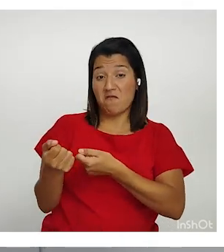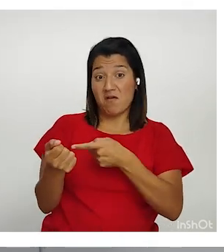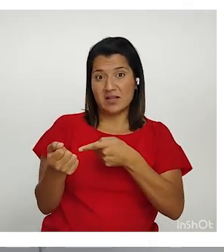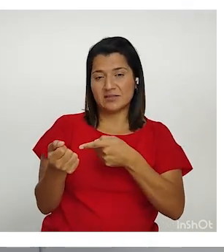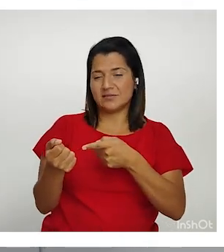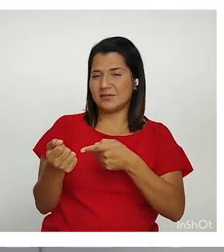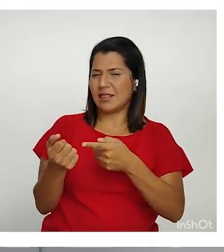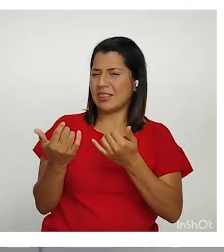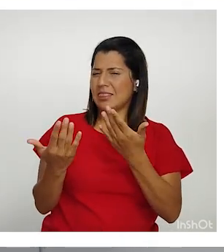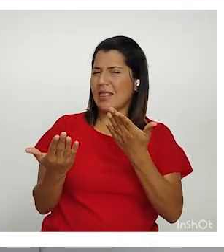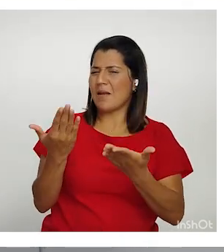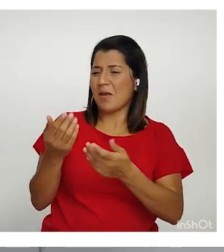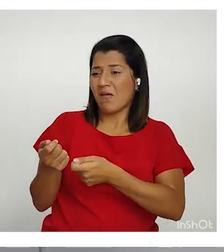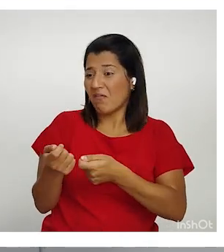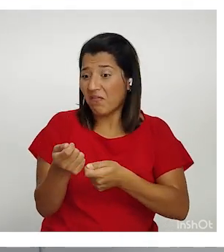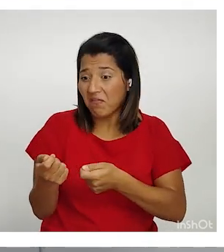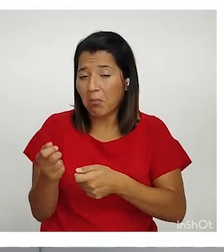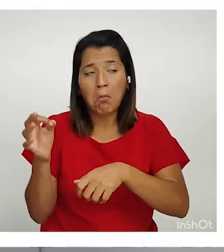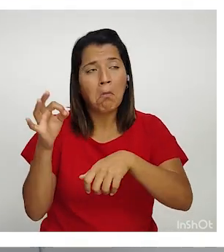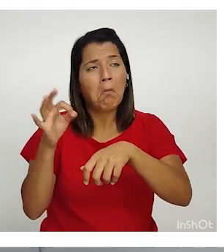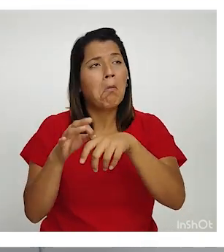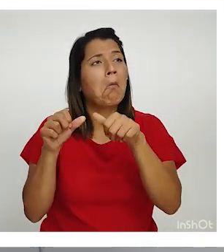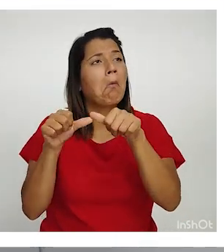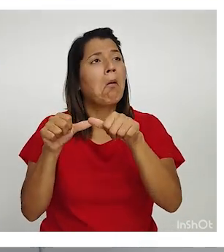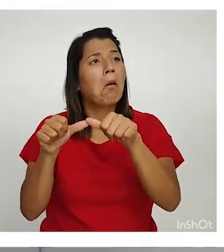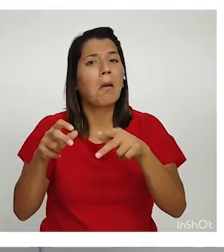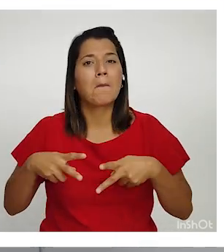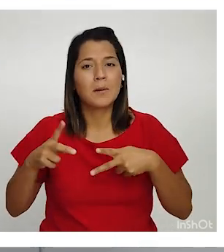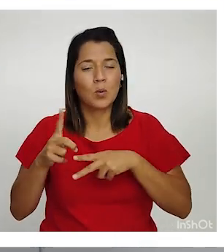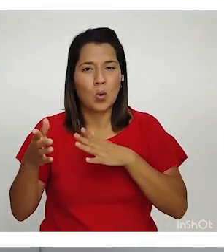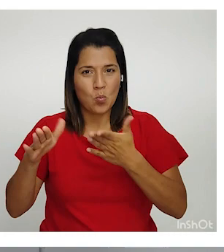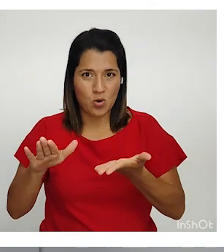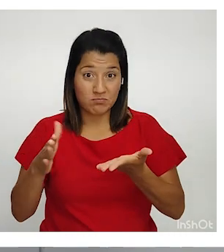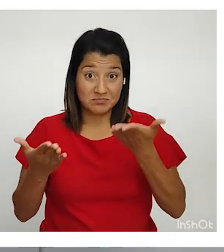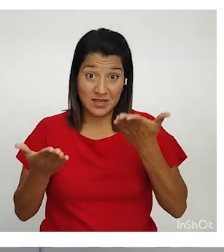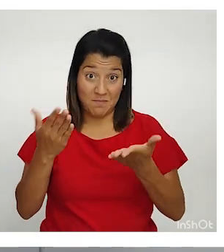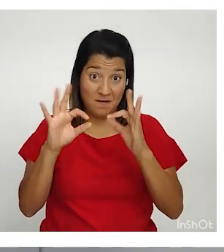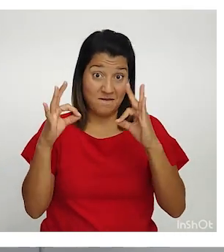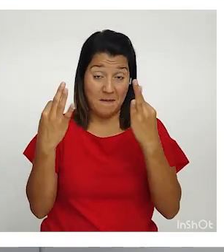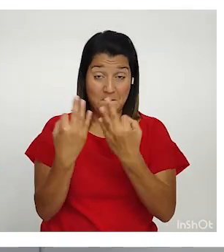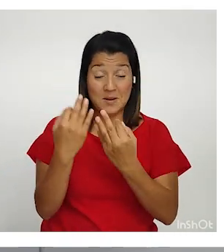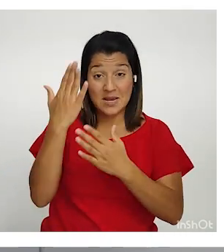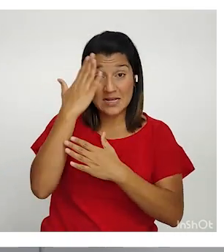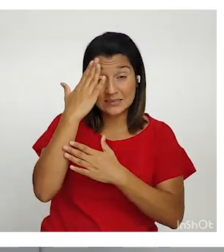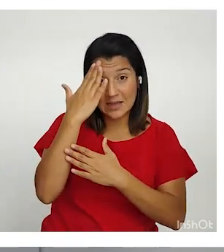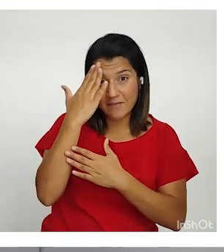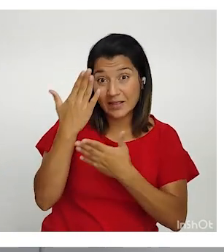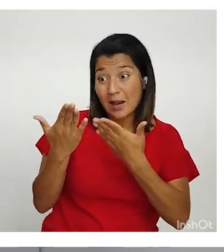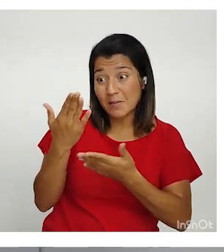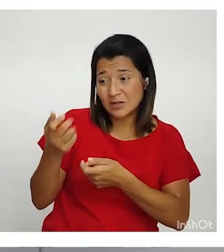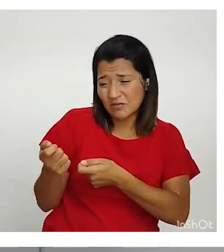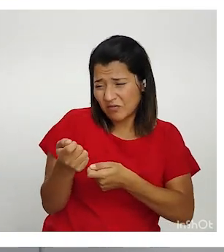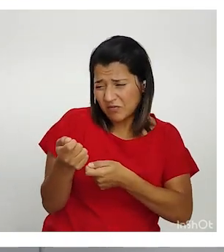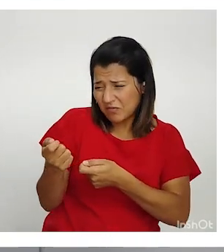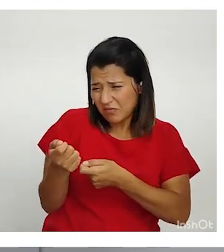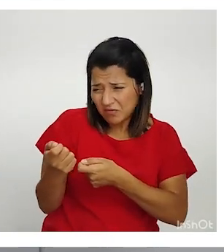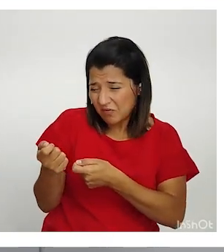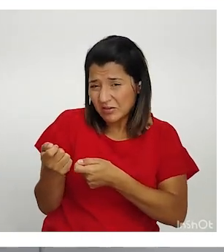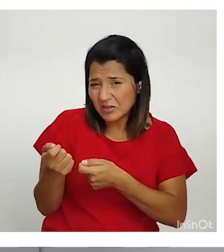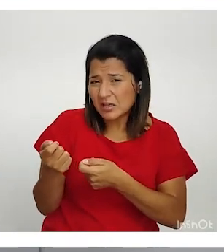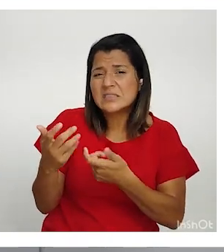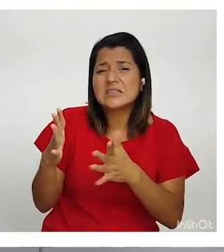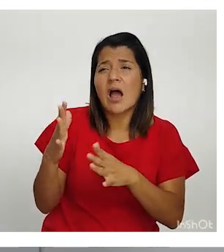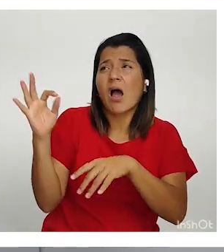no es efectivo para ahora, y las familias también deben de saberlo, que tal vez el mismo insecticida ya no es igual porque